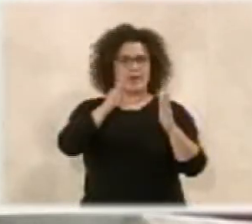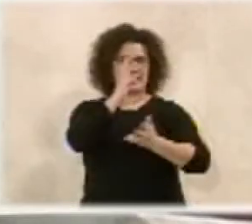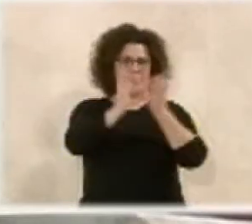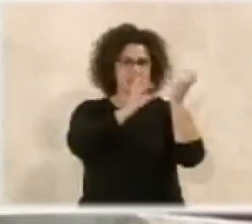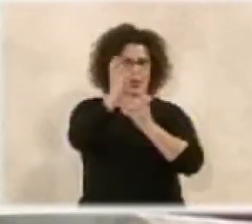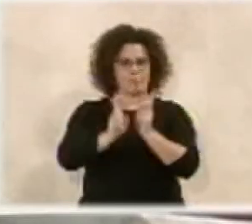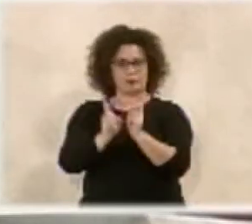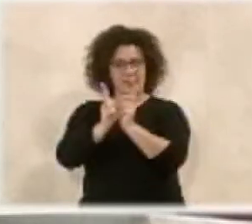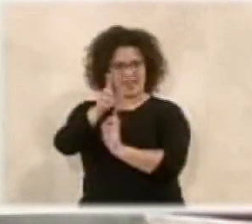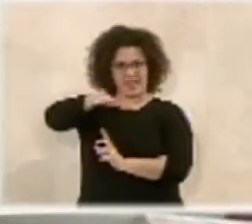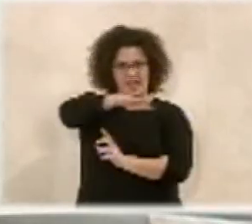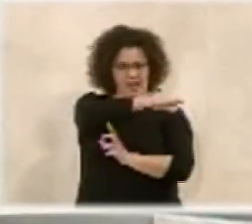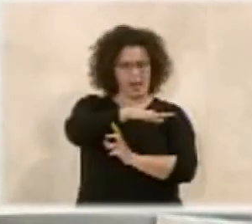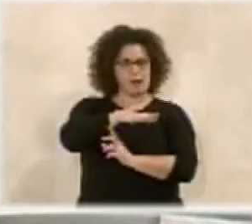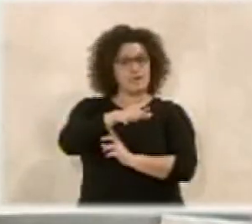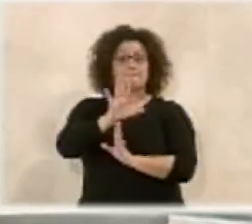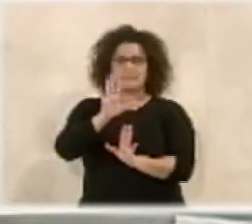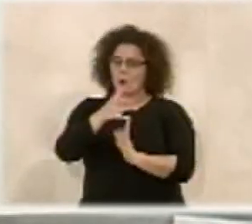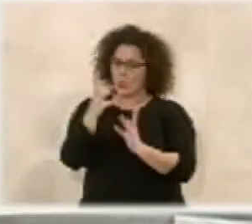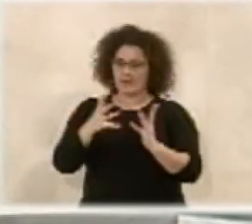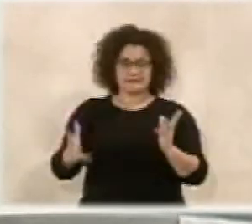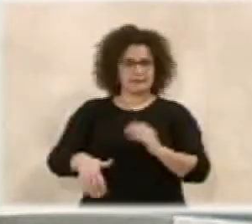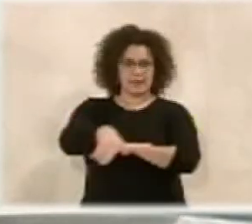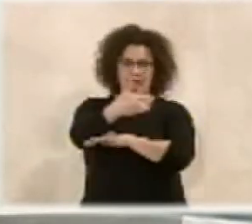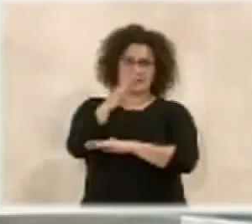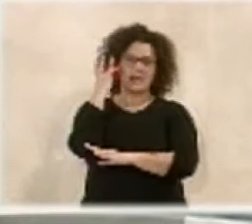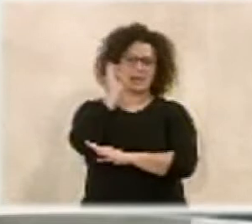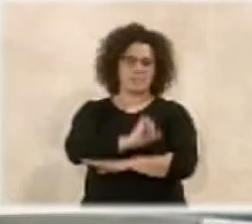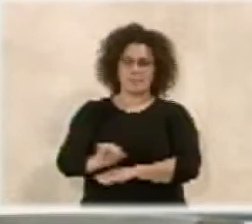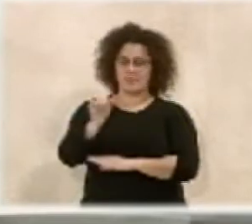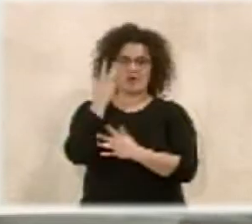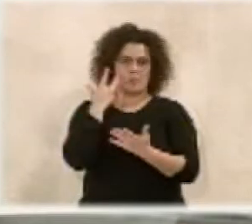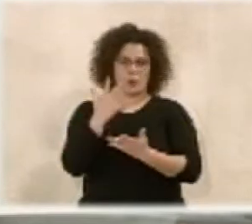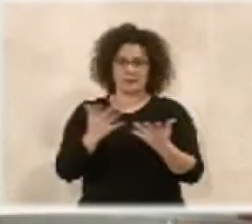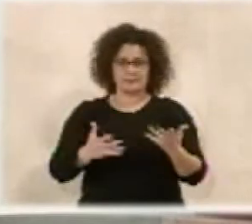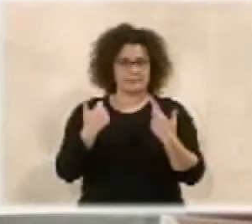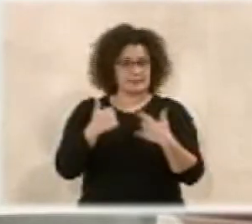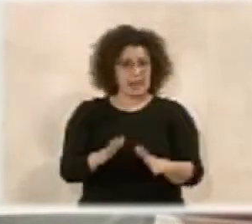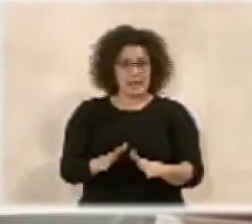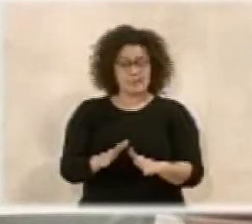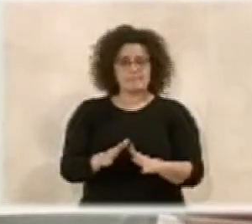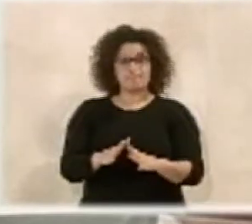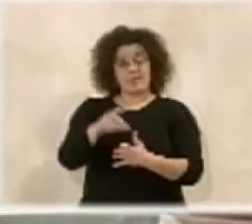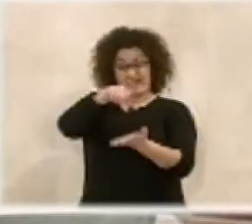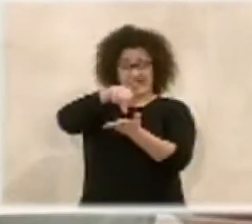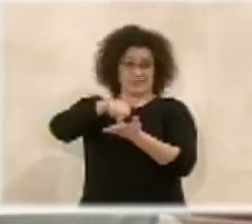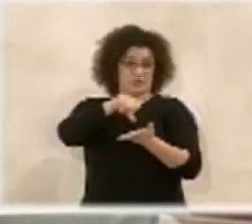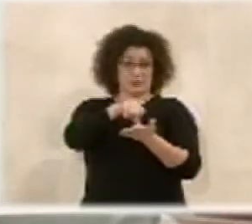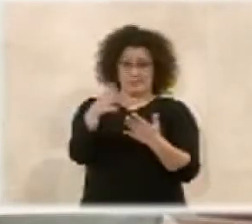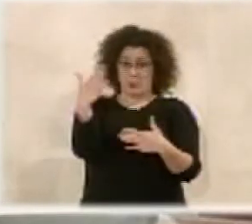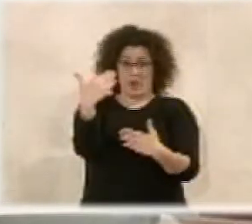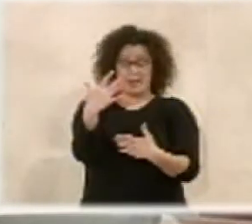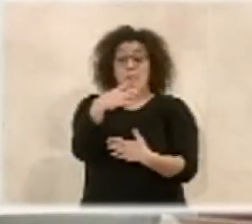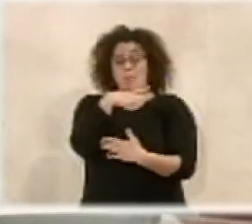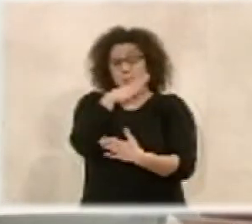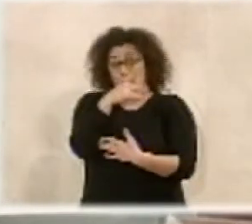Pero ya es que es de urgencia la limpieza de una serie de calles que, bueno, no son muy céntricas y quizá por